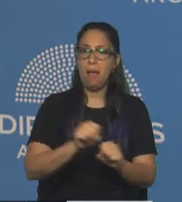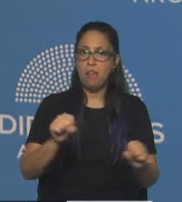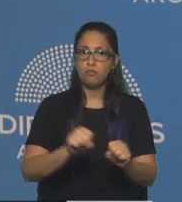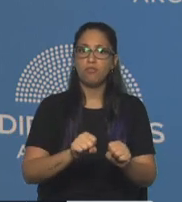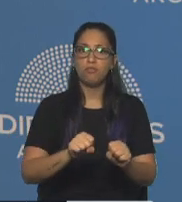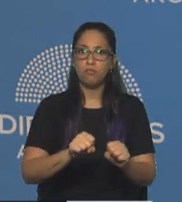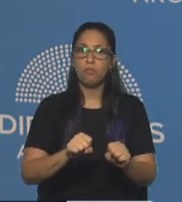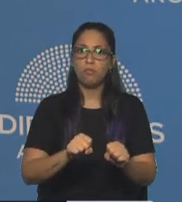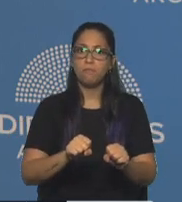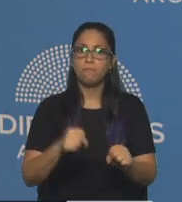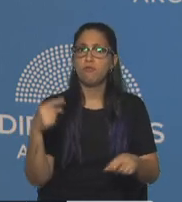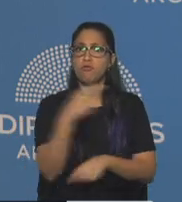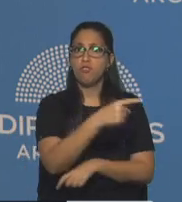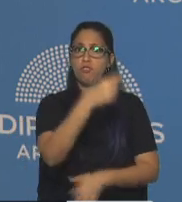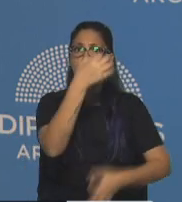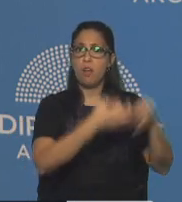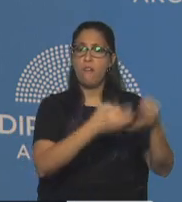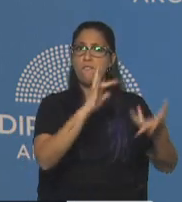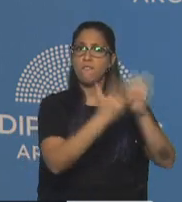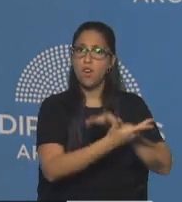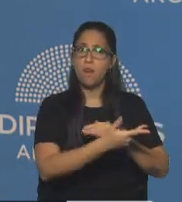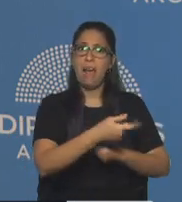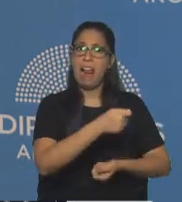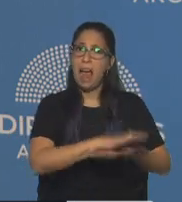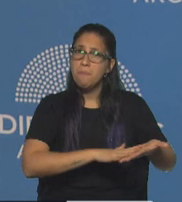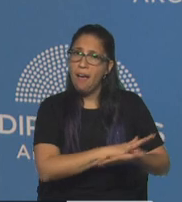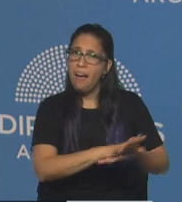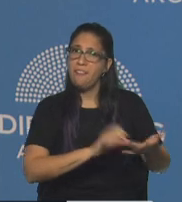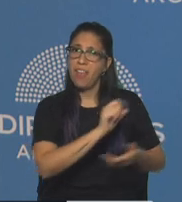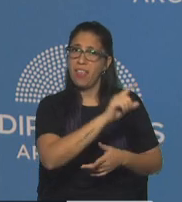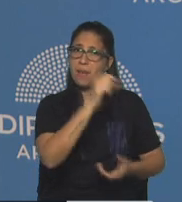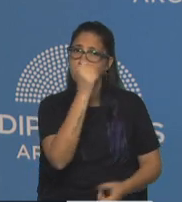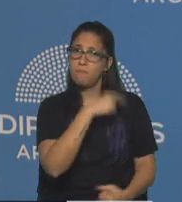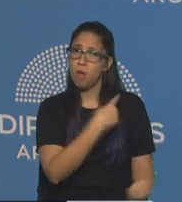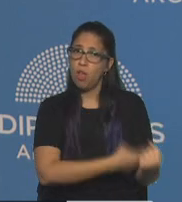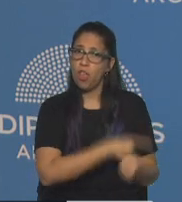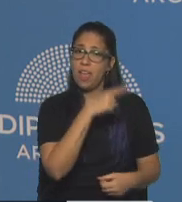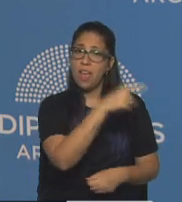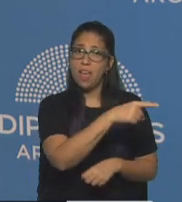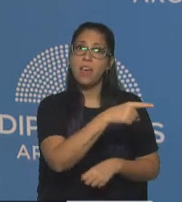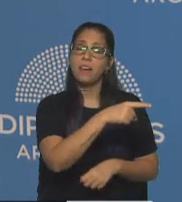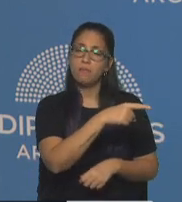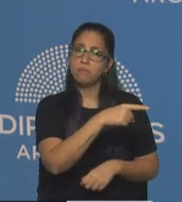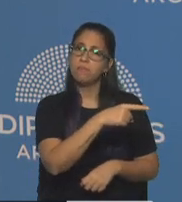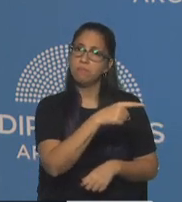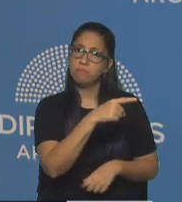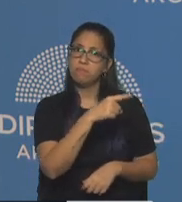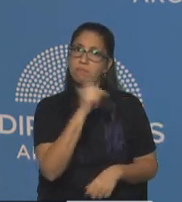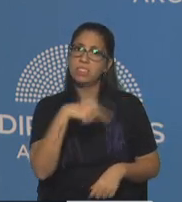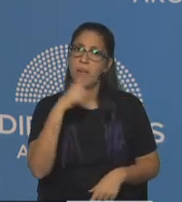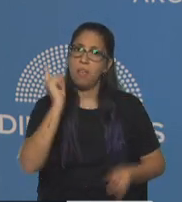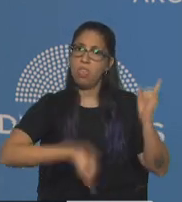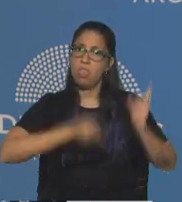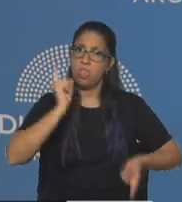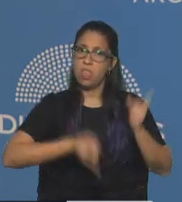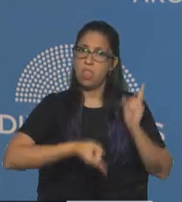el proceder de esta Corte, cuestiona las mafias del poder, que son las que de alguna manera son mandantes de los